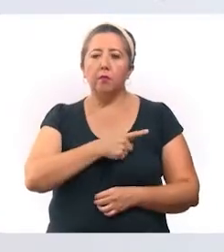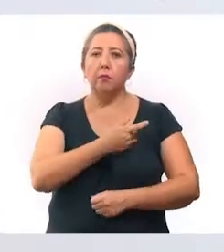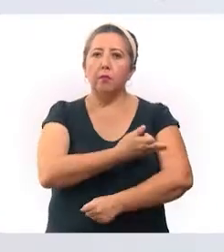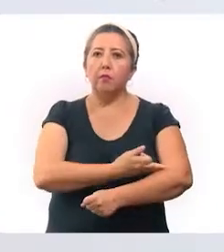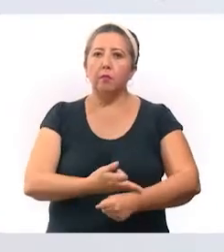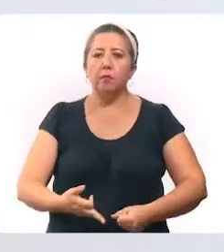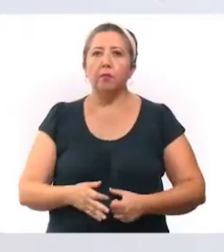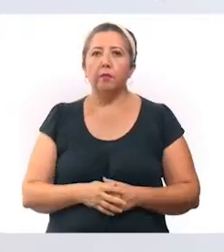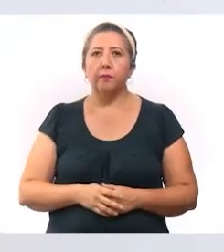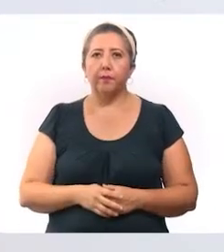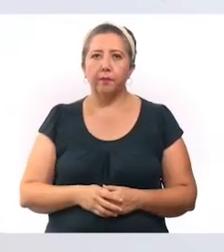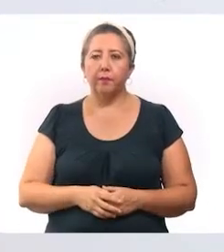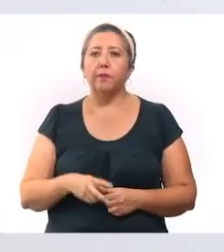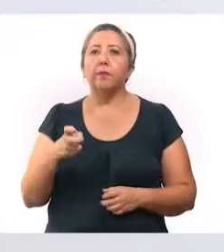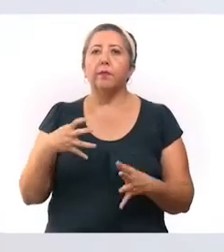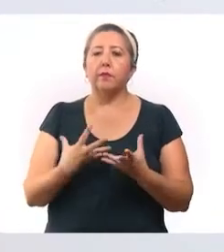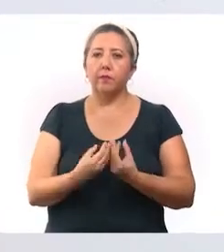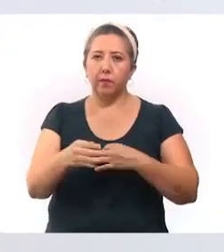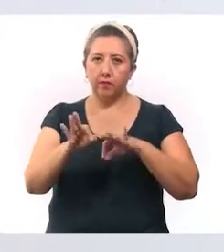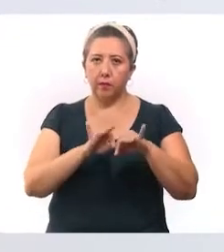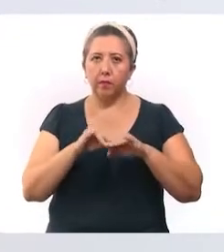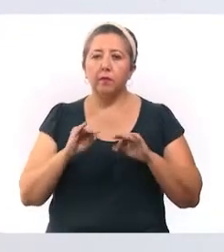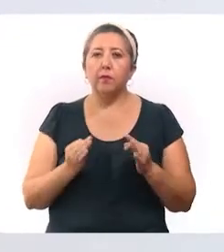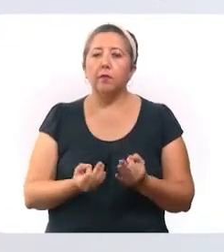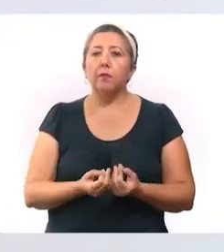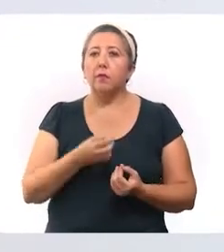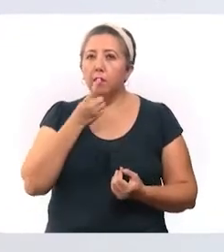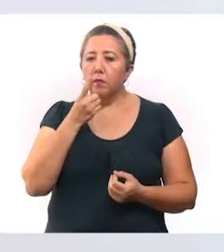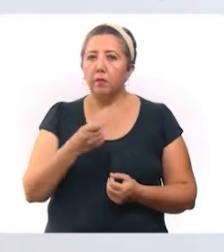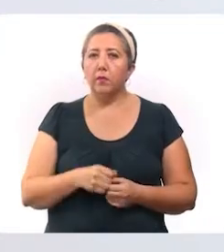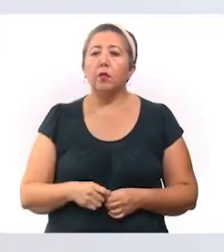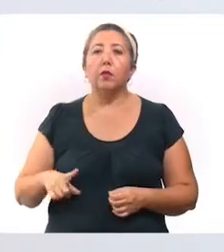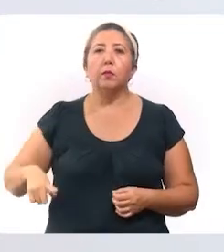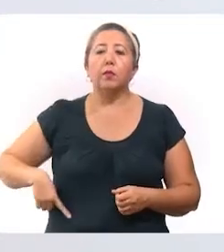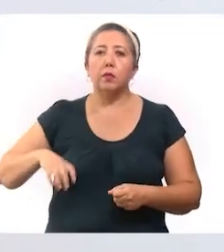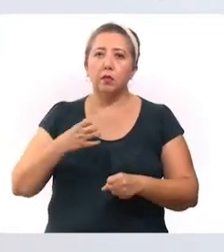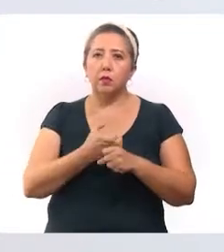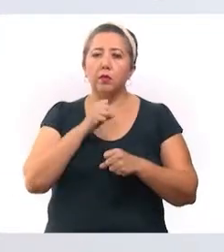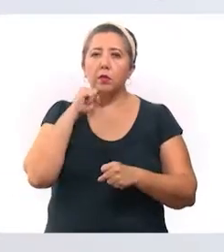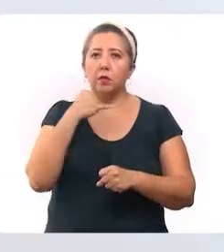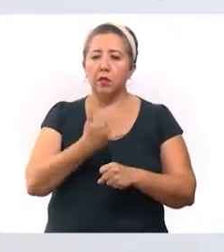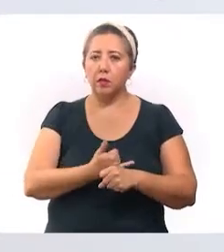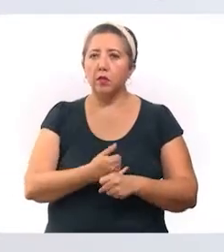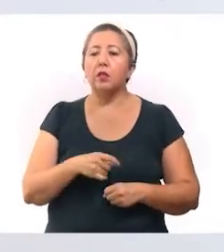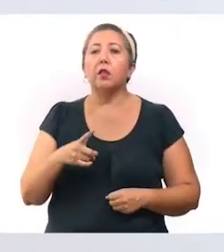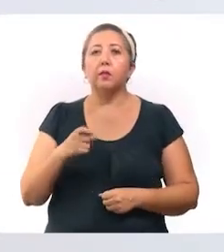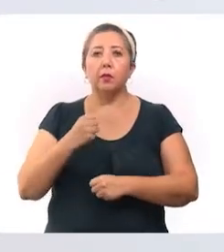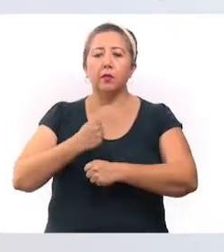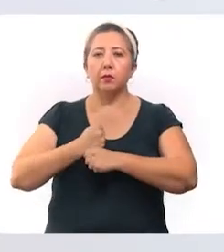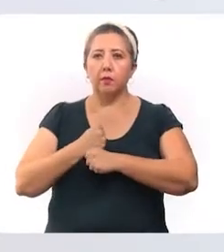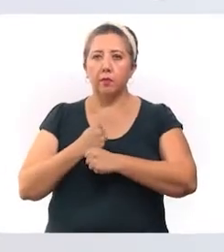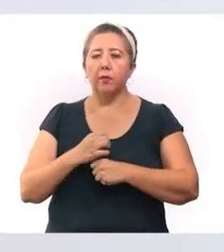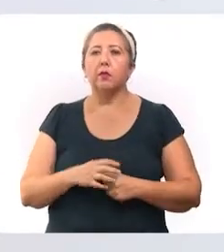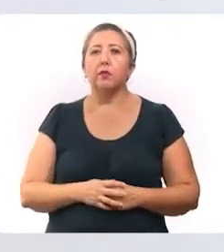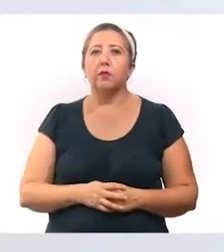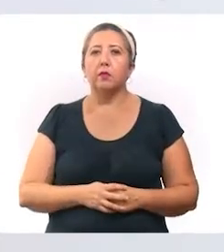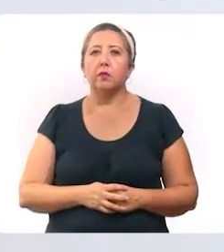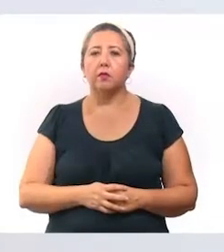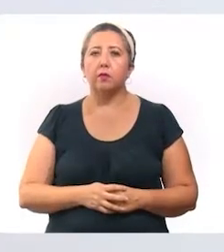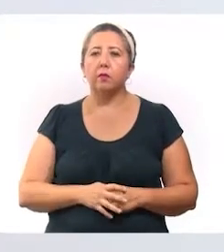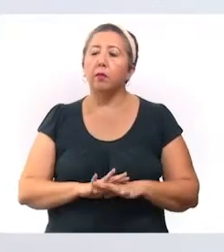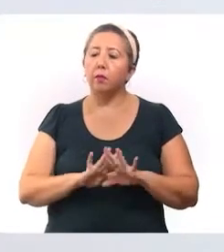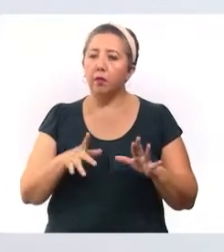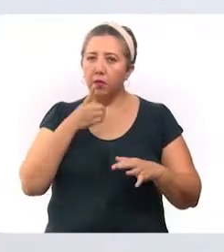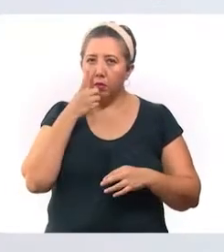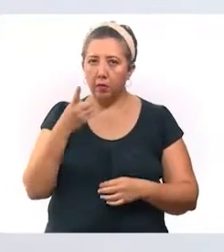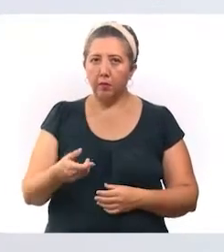de nuestras familias. Estamos trabajando de manera conjunta el Gobierno del Estado, la Secretaría del Bienestar y las Fuerzas Armadas.